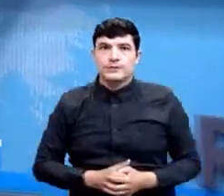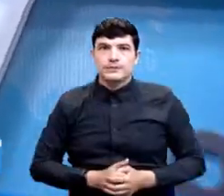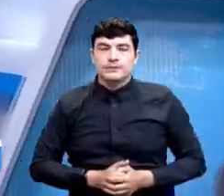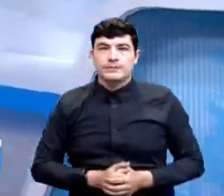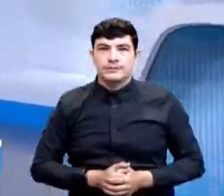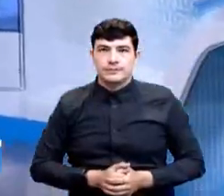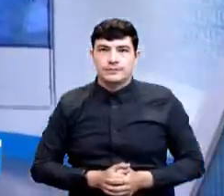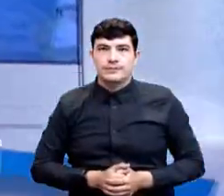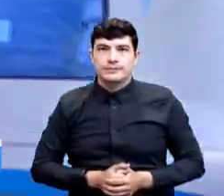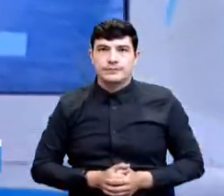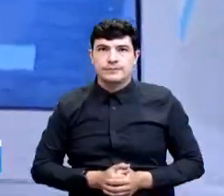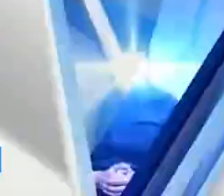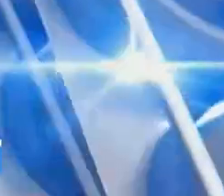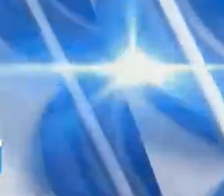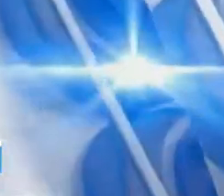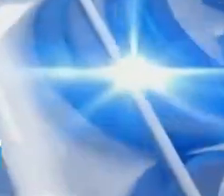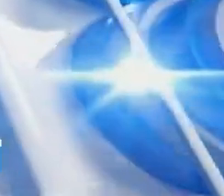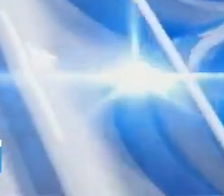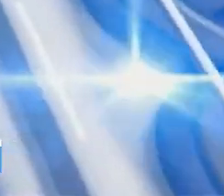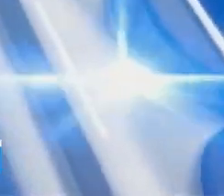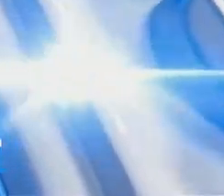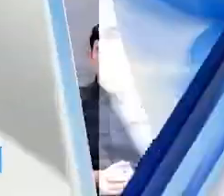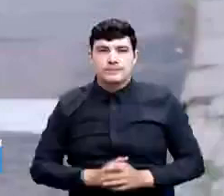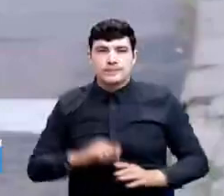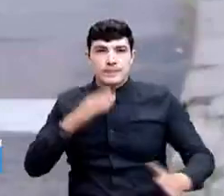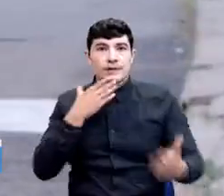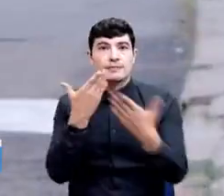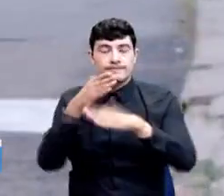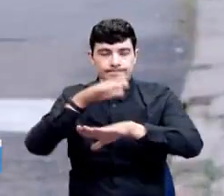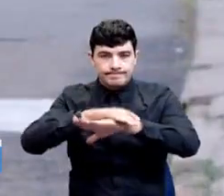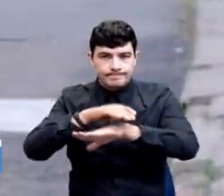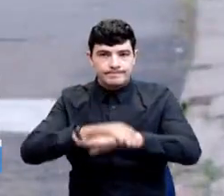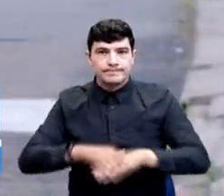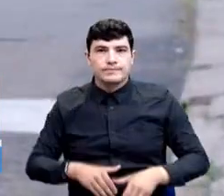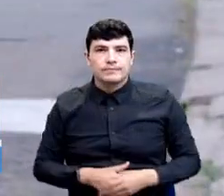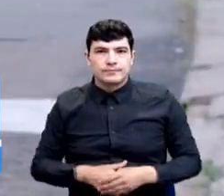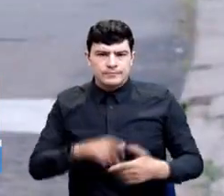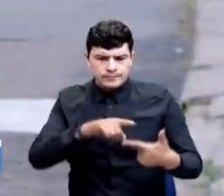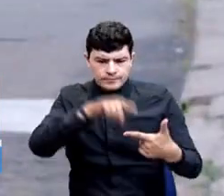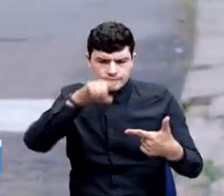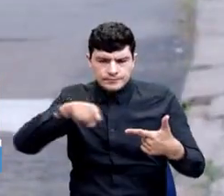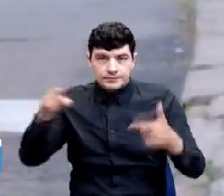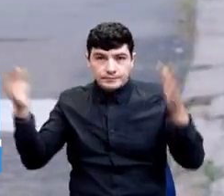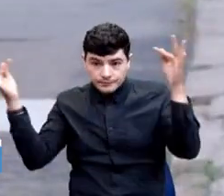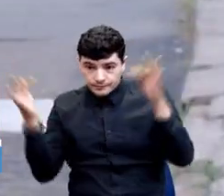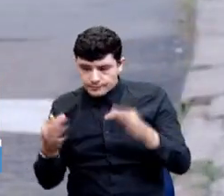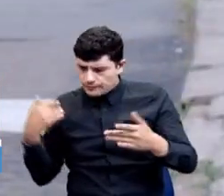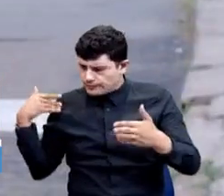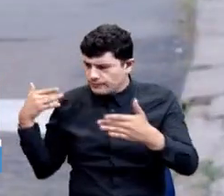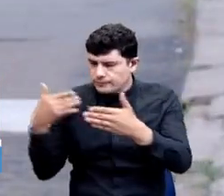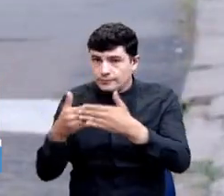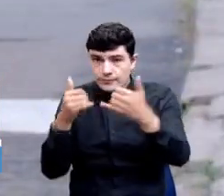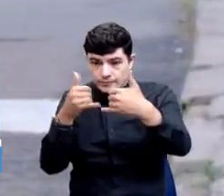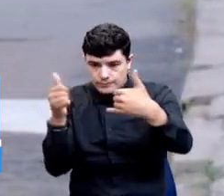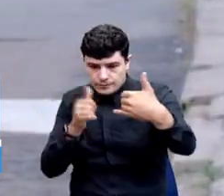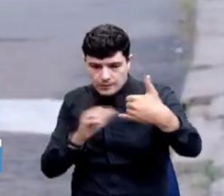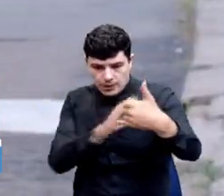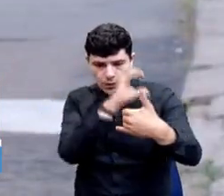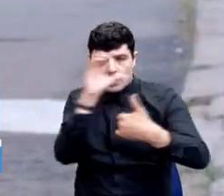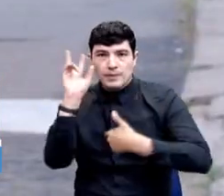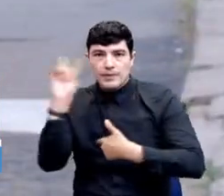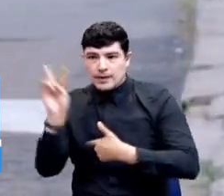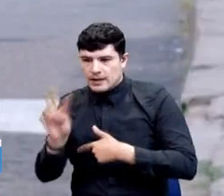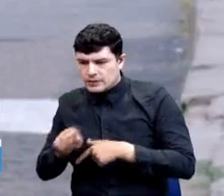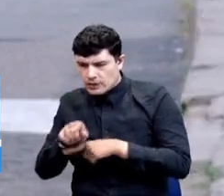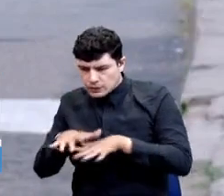Muy buenas tardes según las cifras entregadas acerca de 20 homicidios se han registrado en los pasos irregulares que conectan